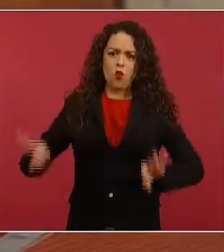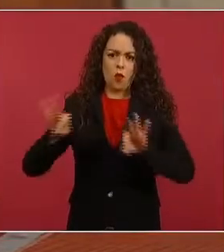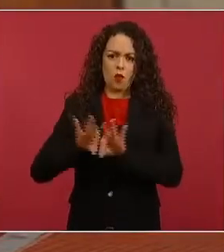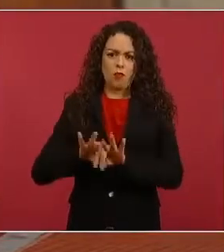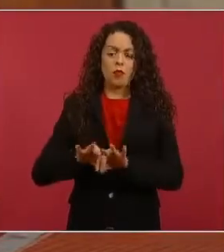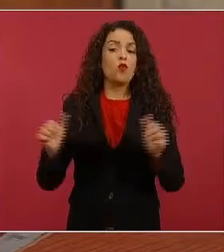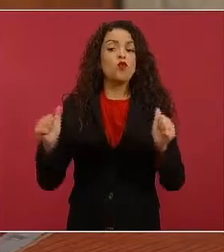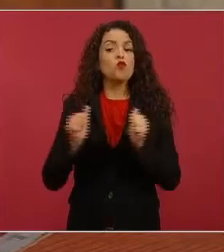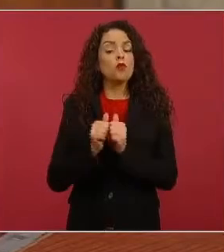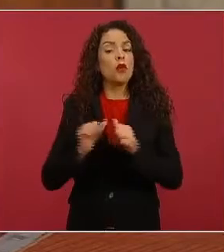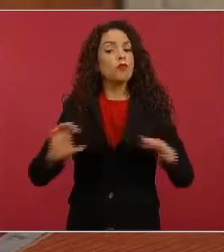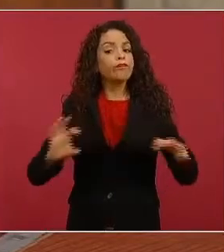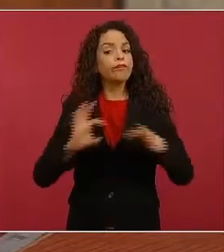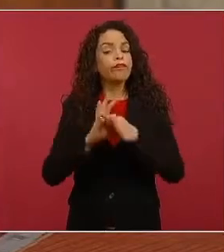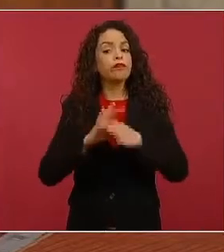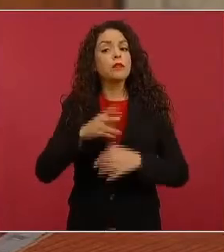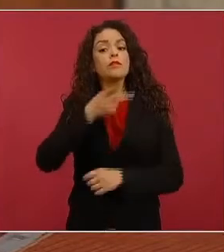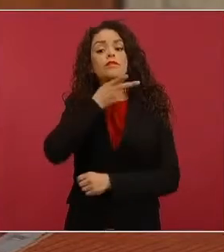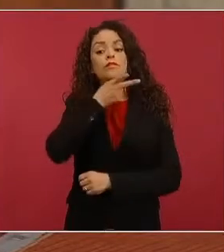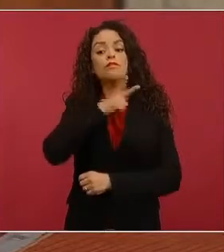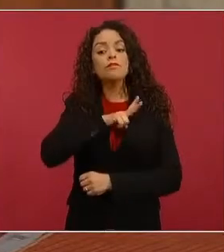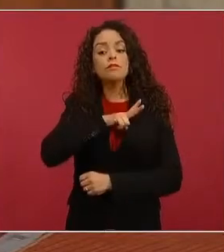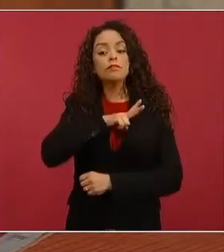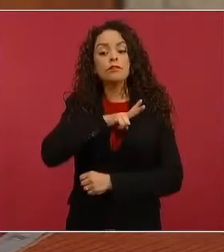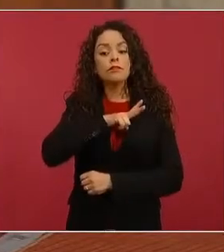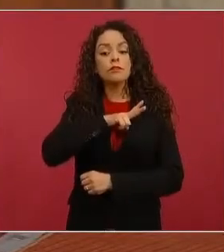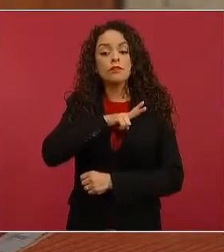Pemex y Talos,